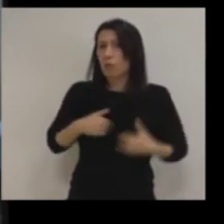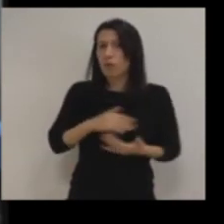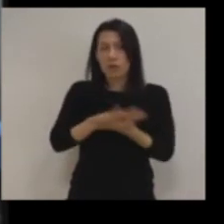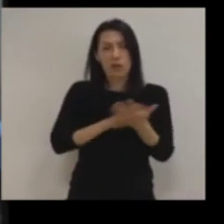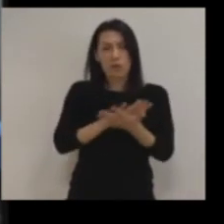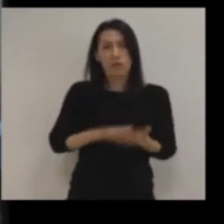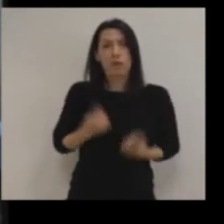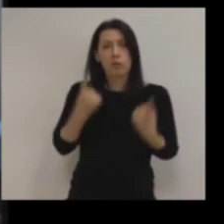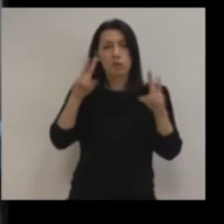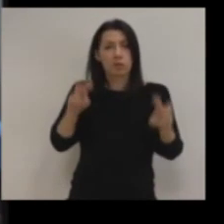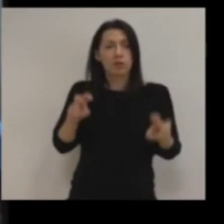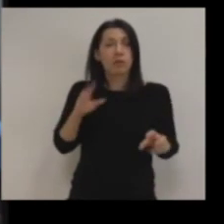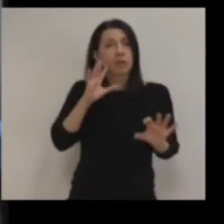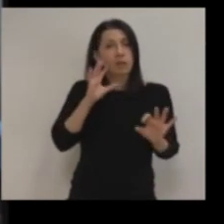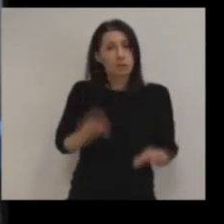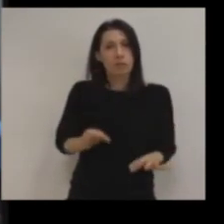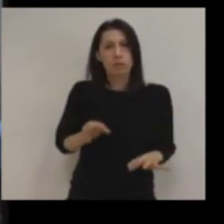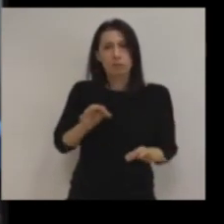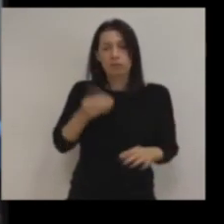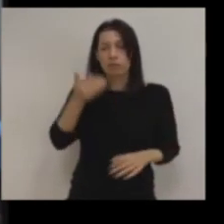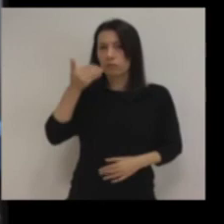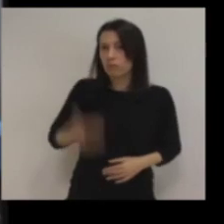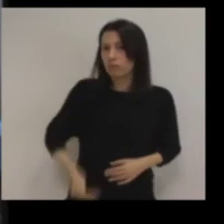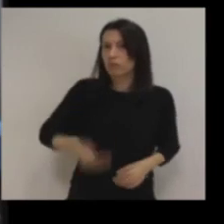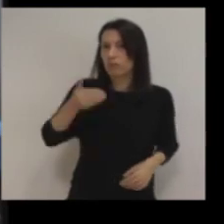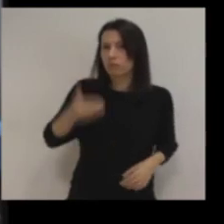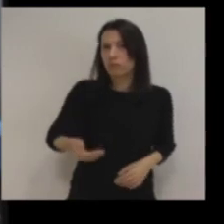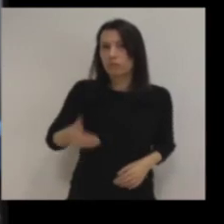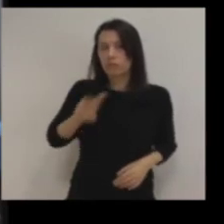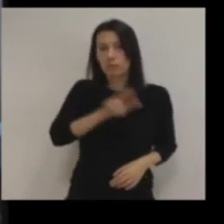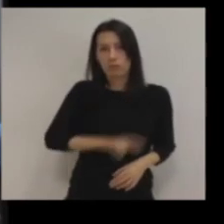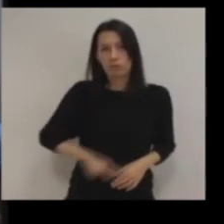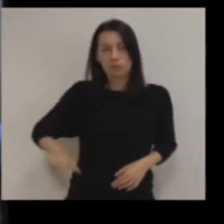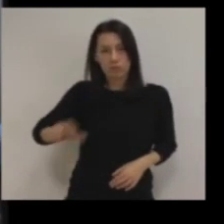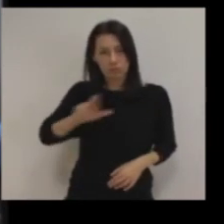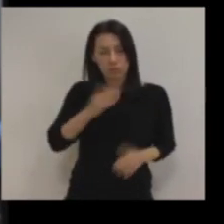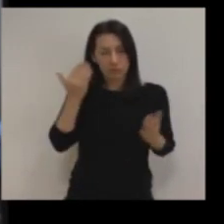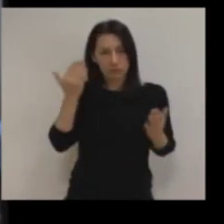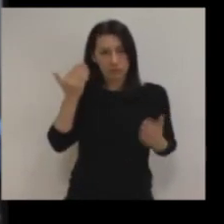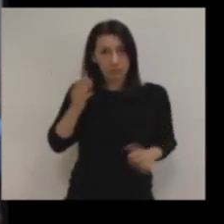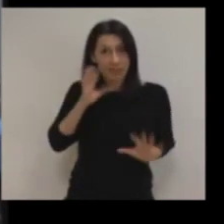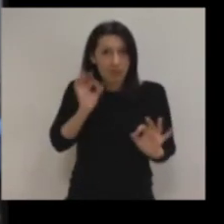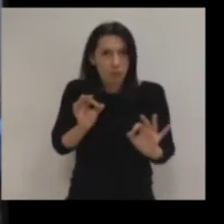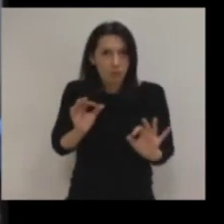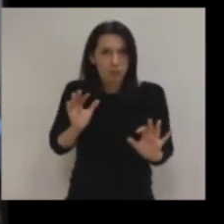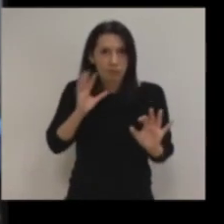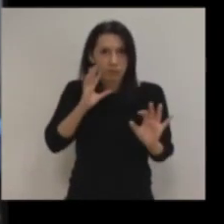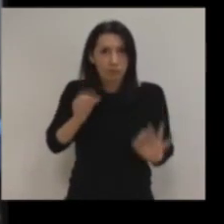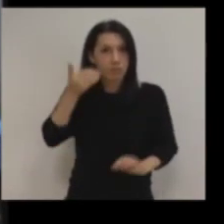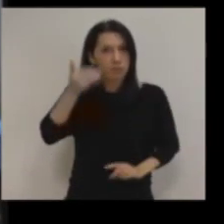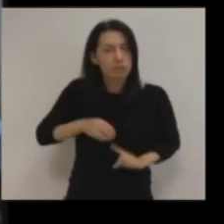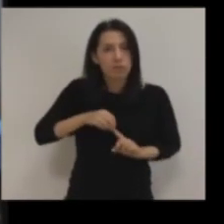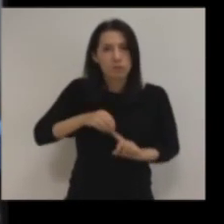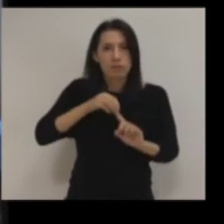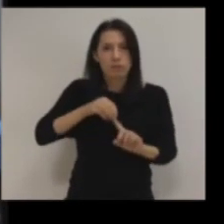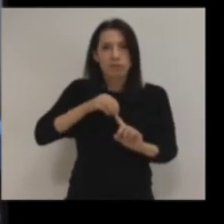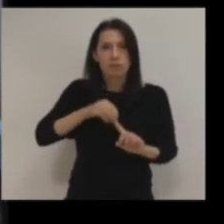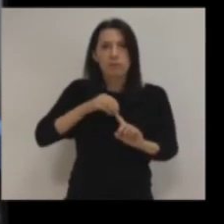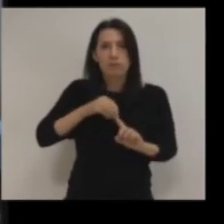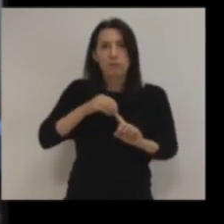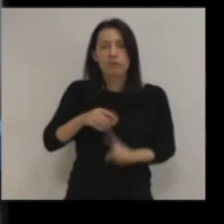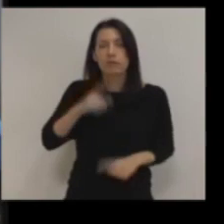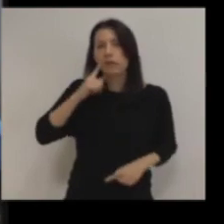si quiero hacer un matiz, yo creo que sería muy esencial, insisto, no en vuestro caso, pero creo que sería fundamental